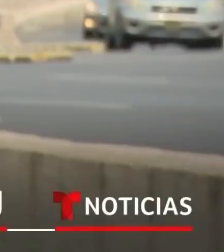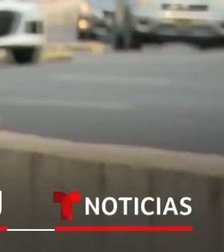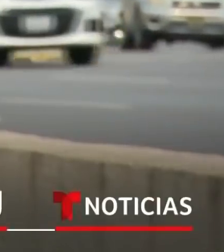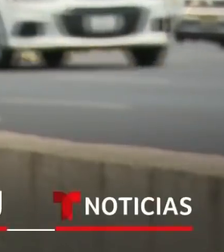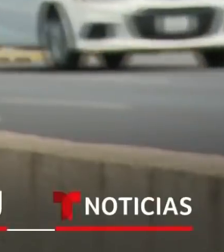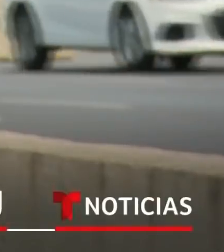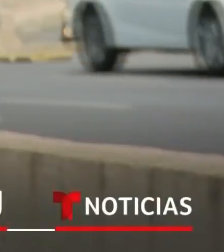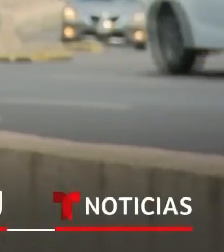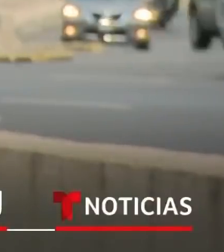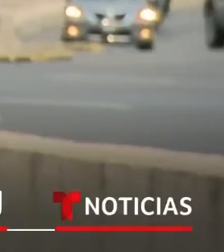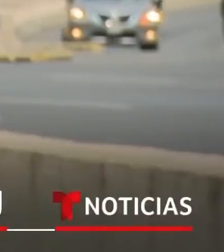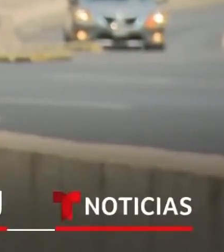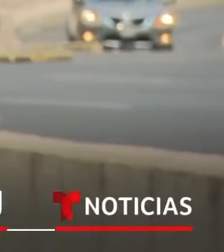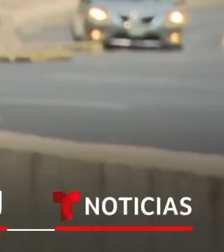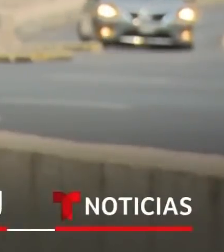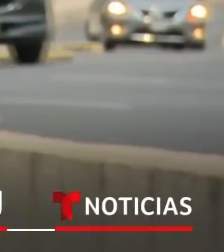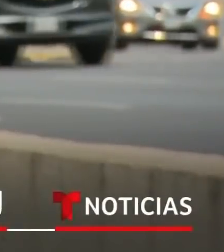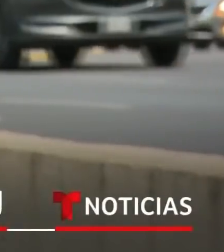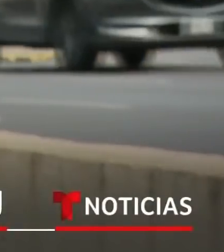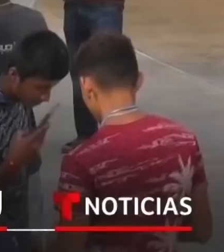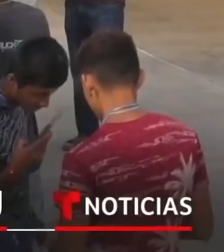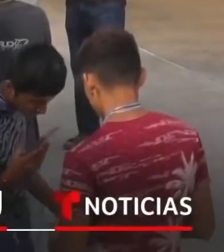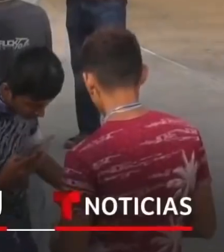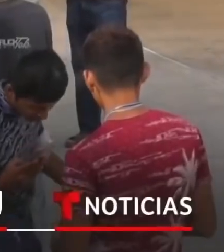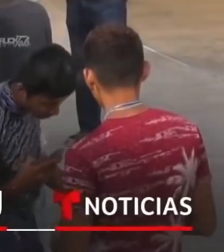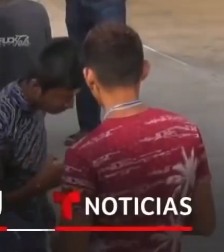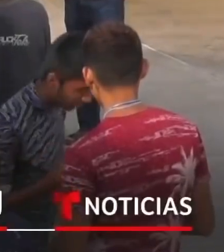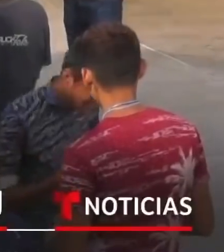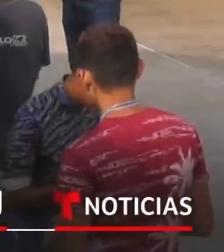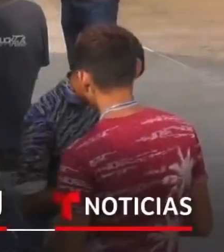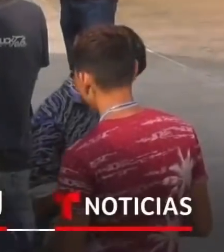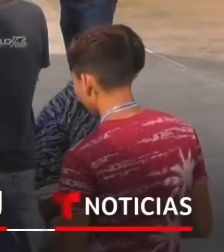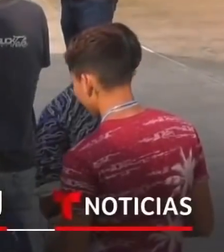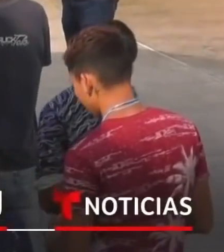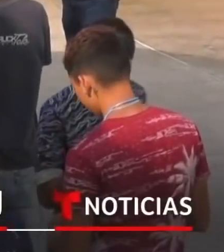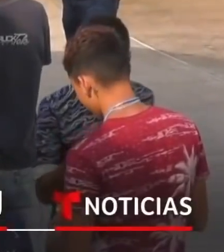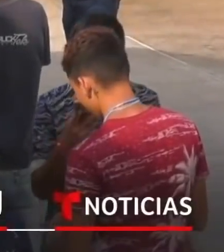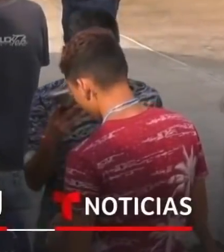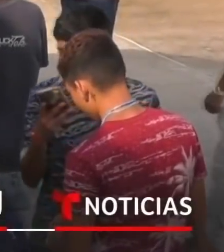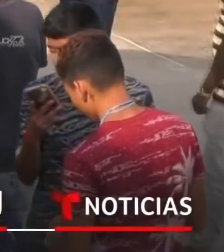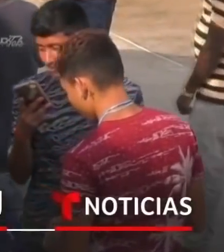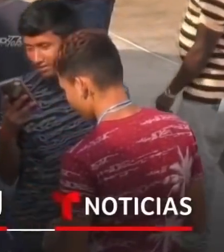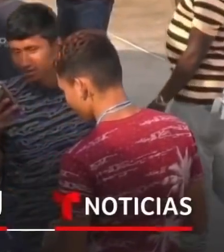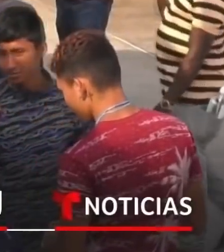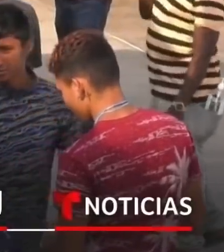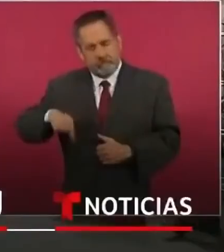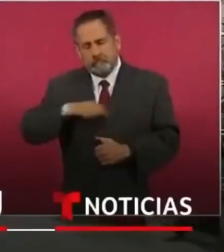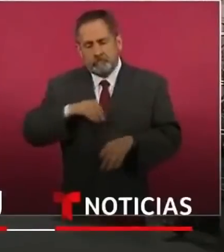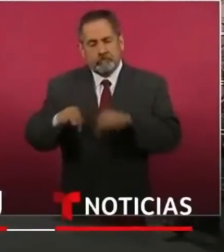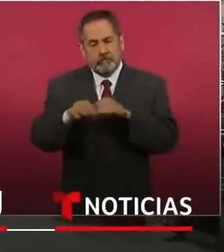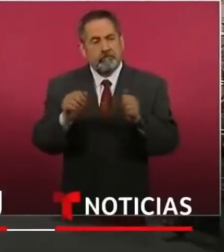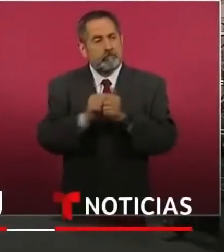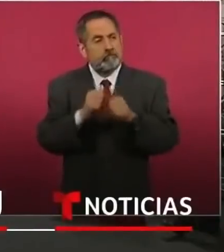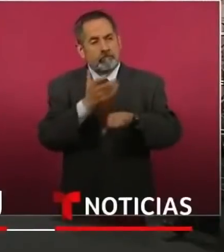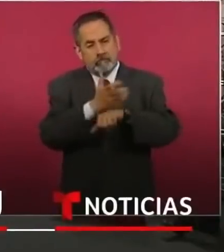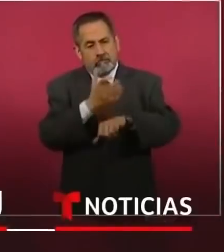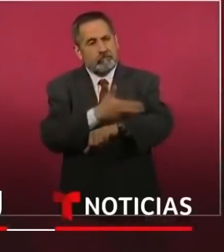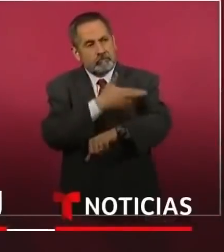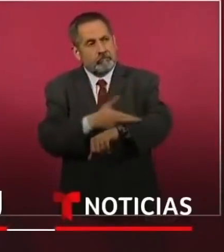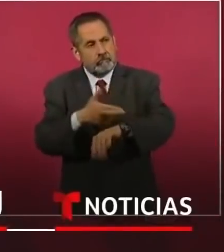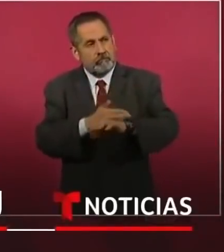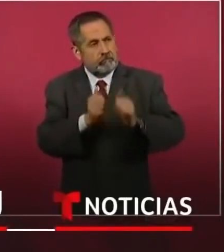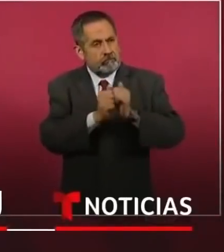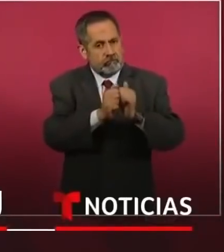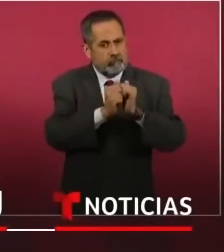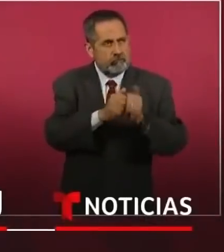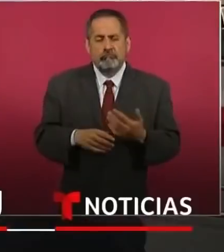y empleo para México y para Centroamérica. Para los migrantes, la visa temporal es una esperanza. Según Andrés Manuel López Obrador,